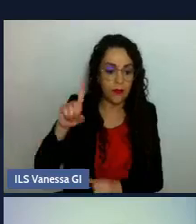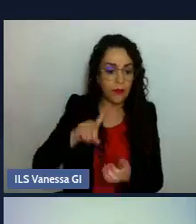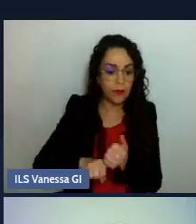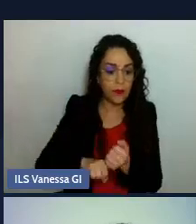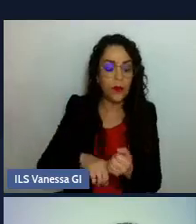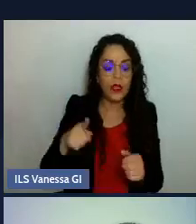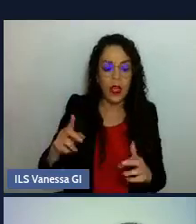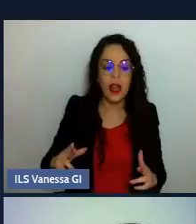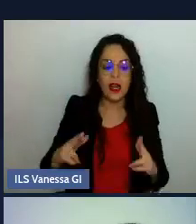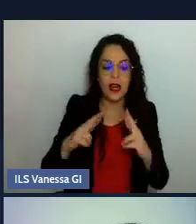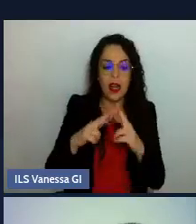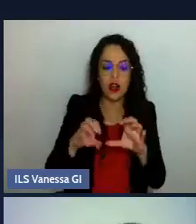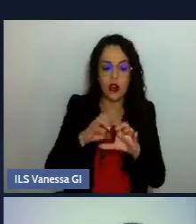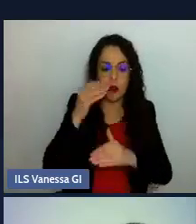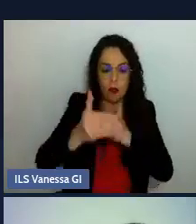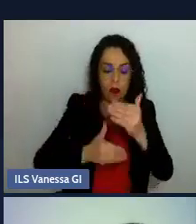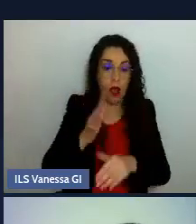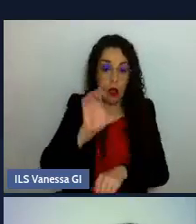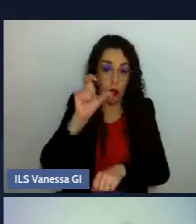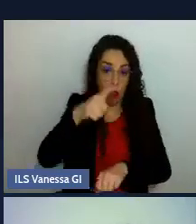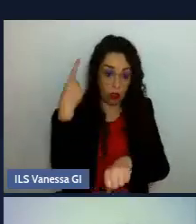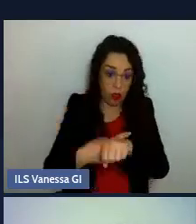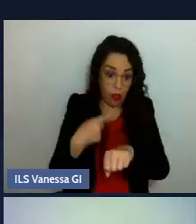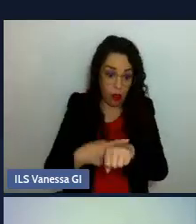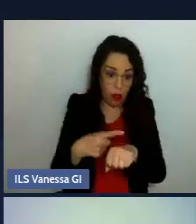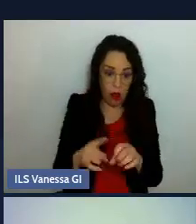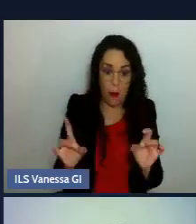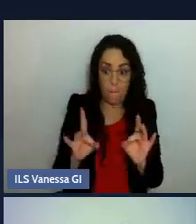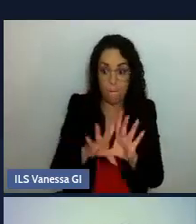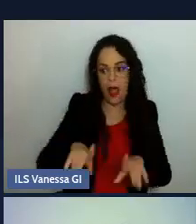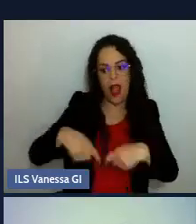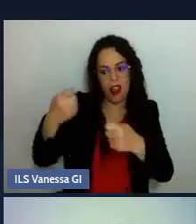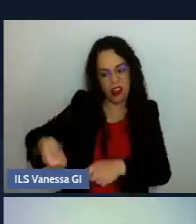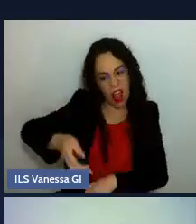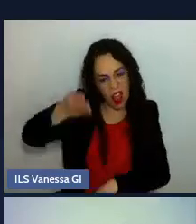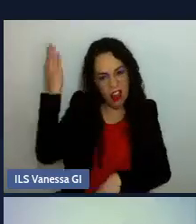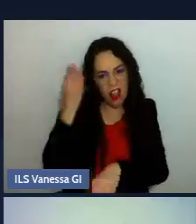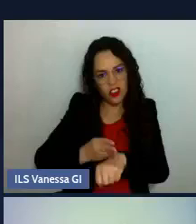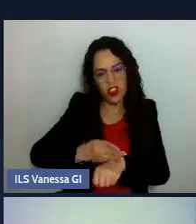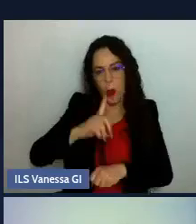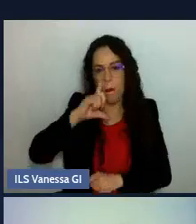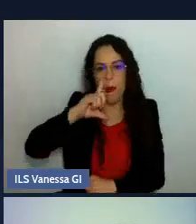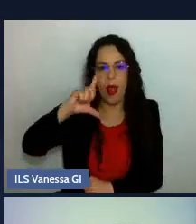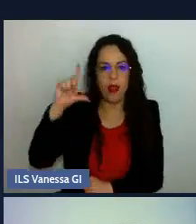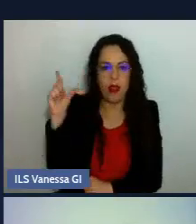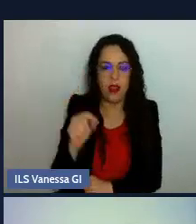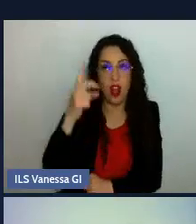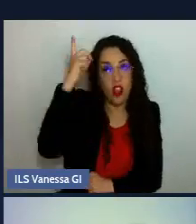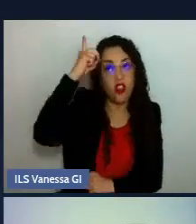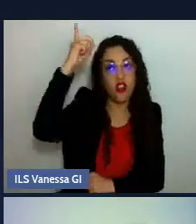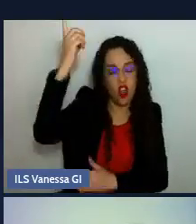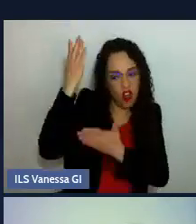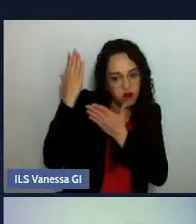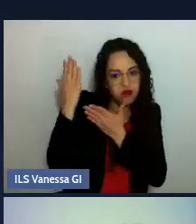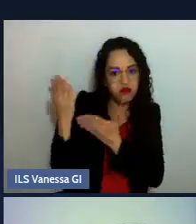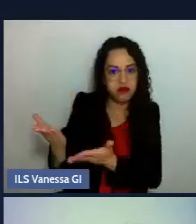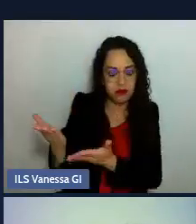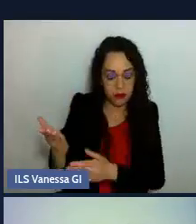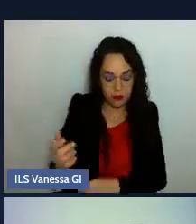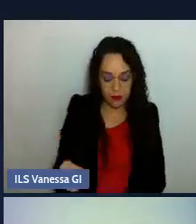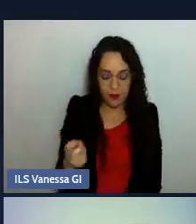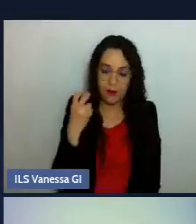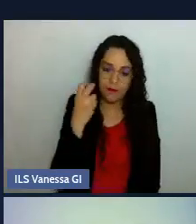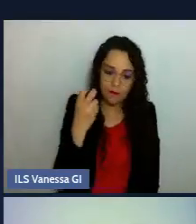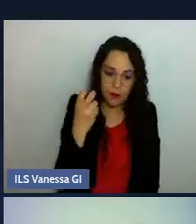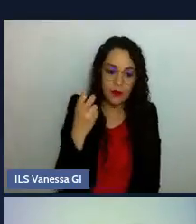religión. Nos enfermamos, podía ser por alguna maldición o incluso un castigo divino, ¿no? En el 1600 y el